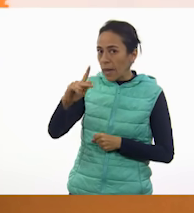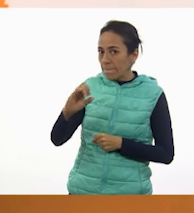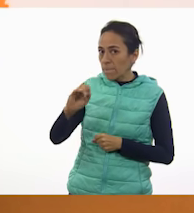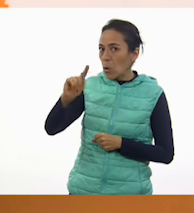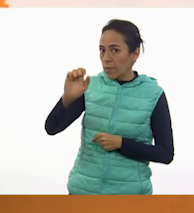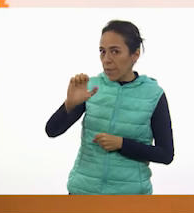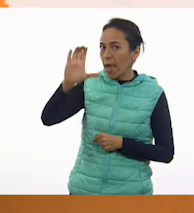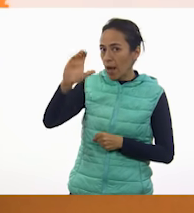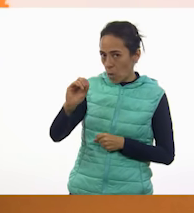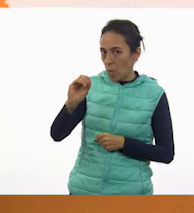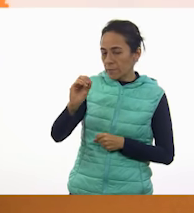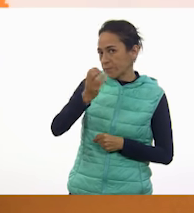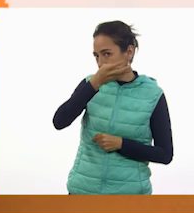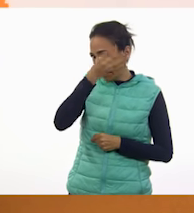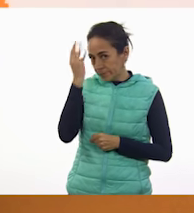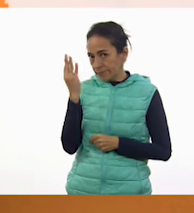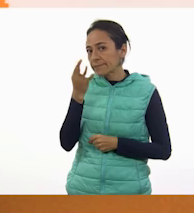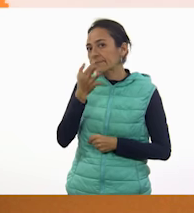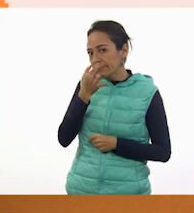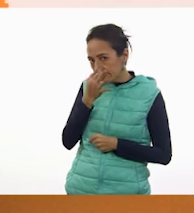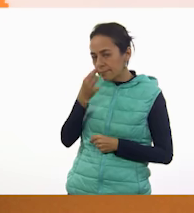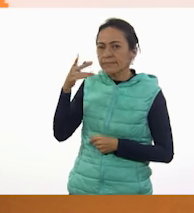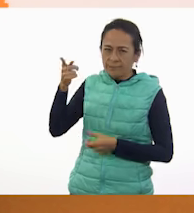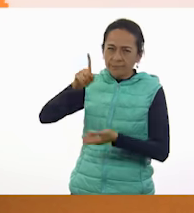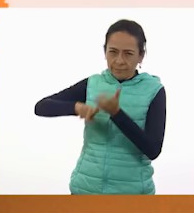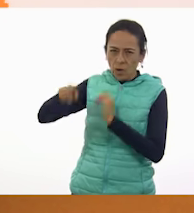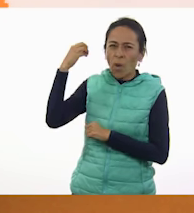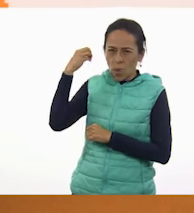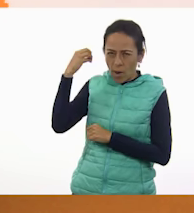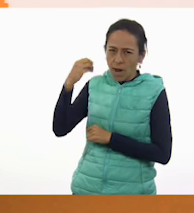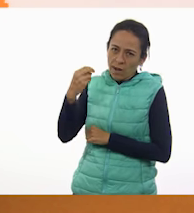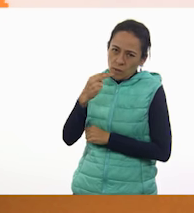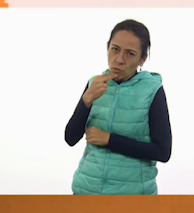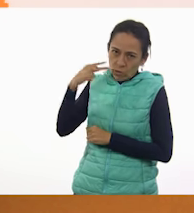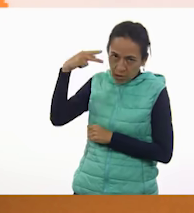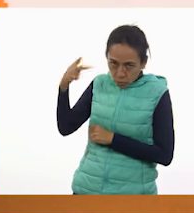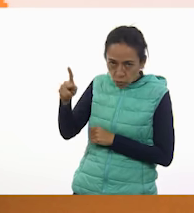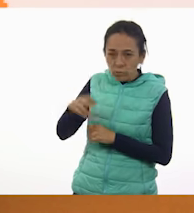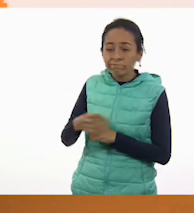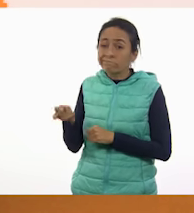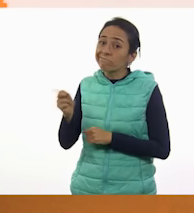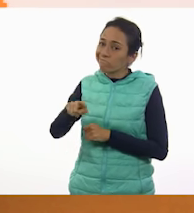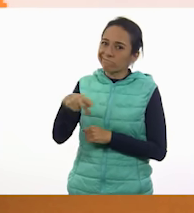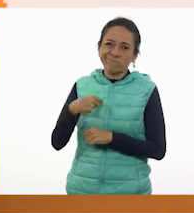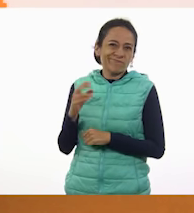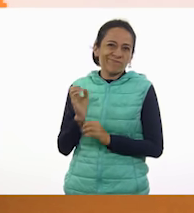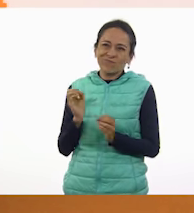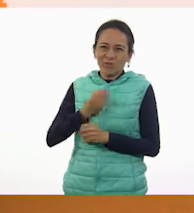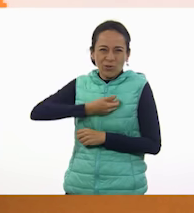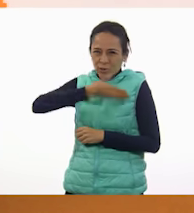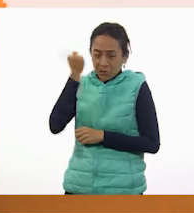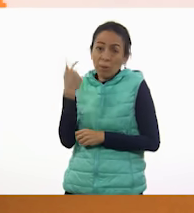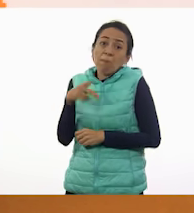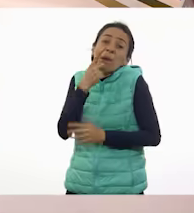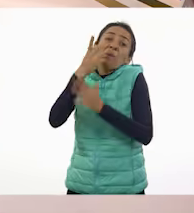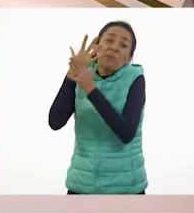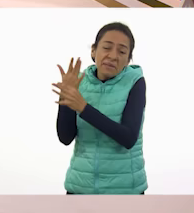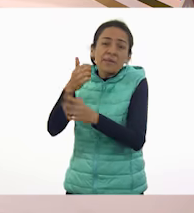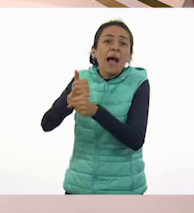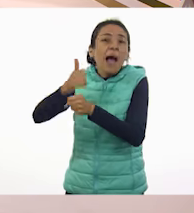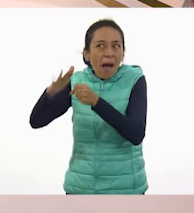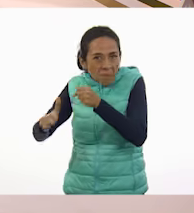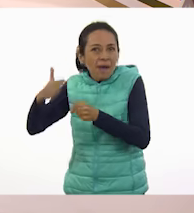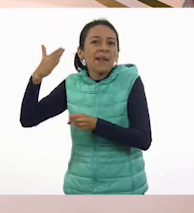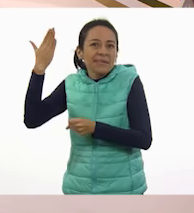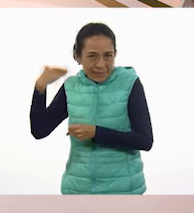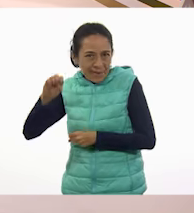Oaxaca. Y bueno, ella no habla zapoteco, pero me dice que también su abuela cocinaba delicioso. Bueno, de hecho alguna vez